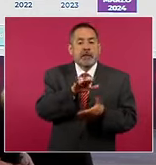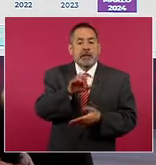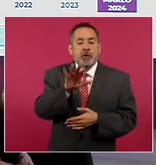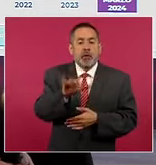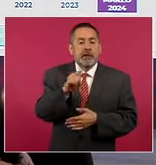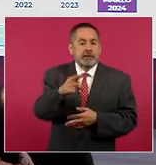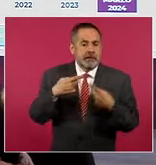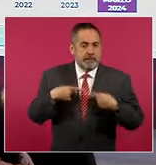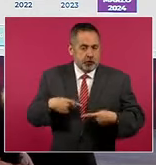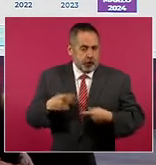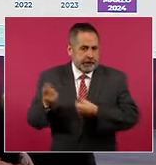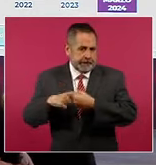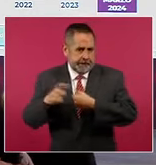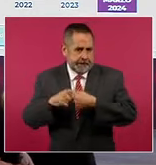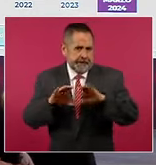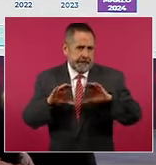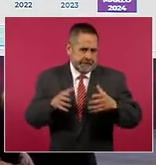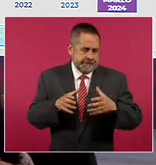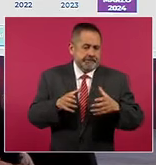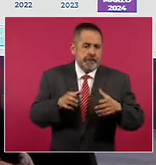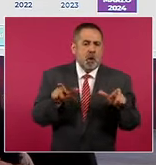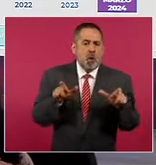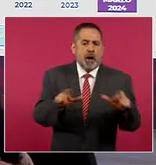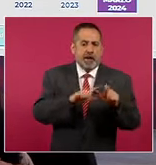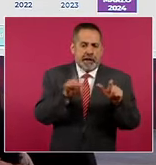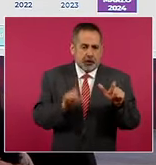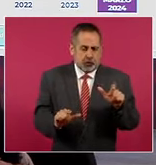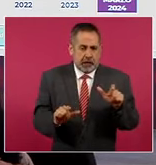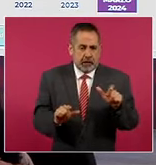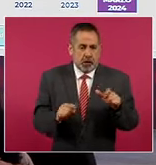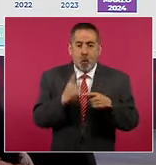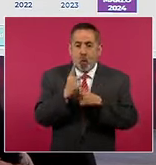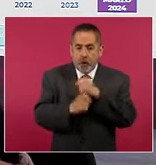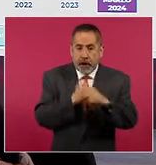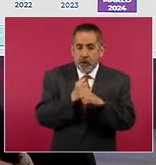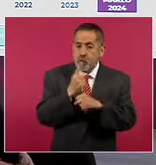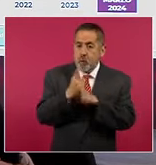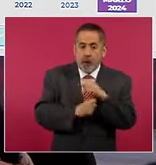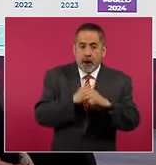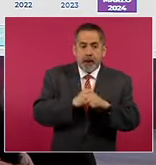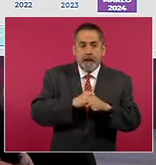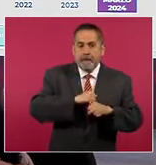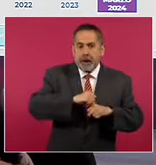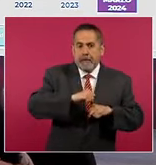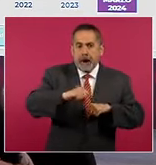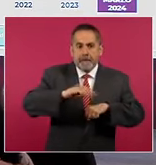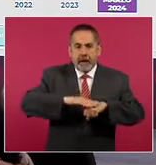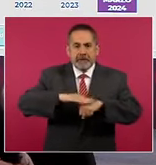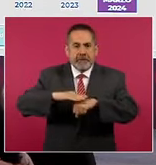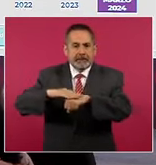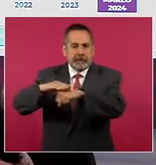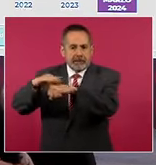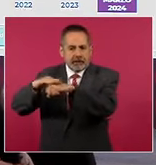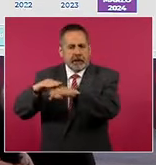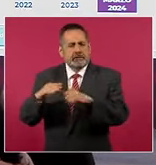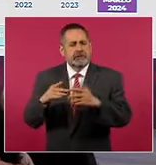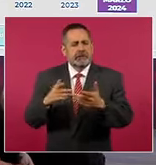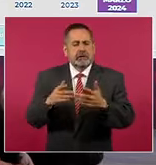88,557 elementos y año con año, ¿cuál ha sido su incremento en efectivos? En